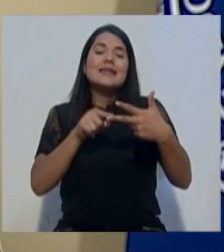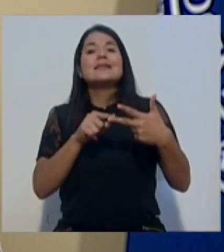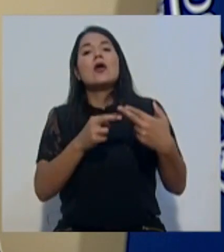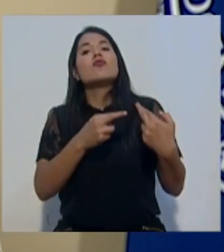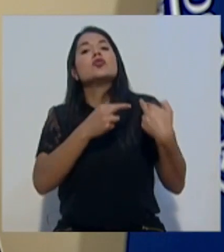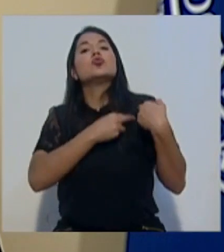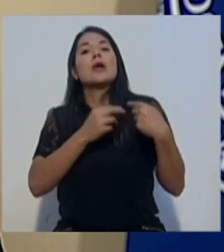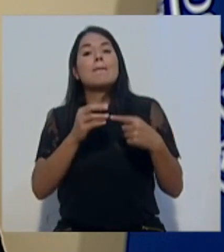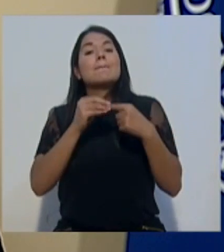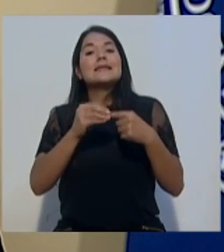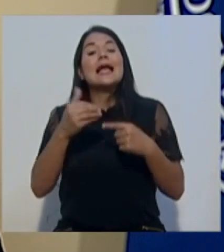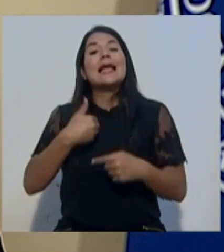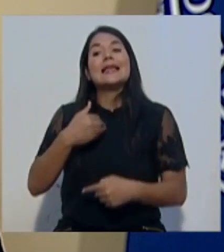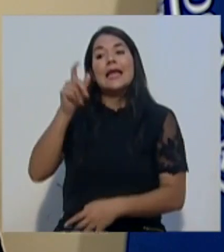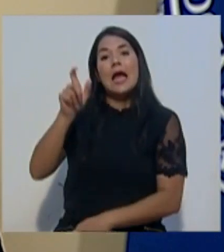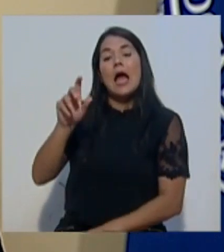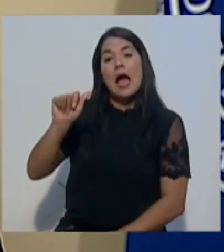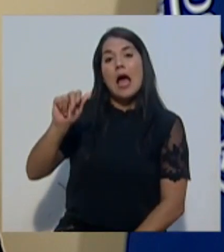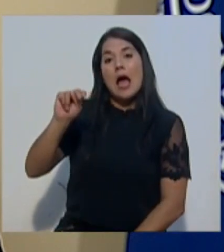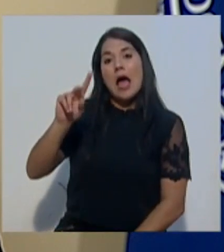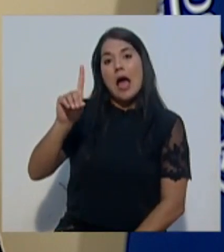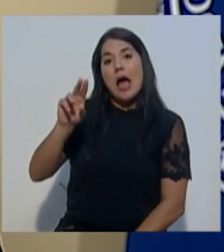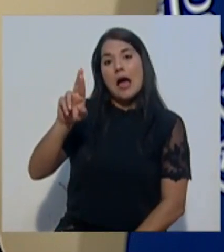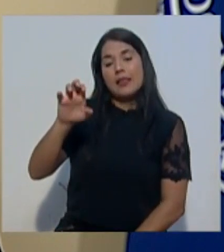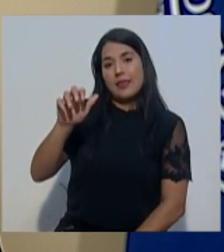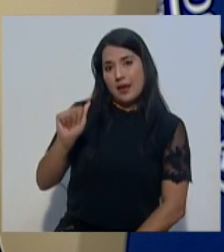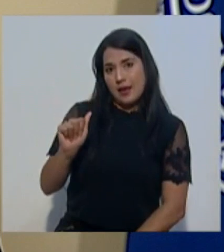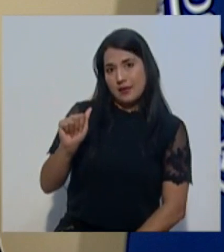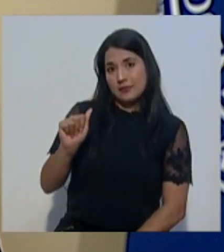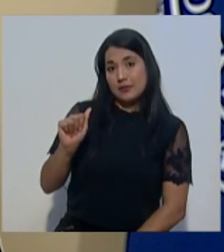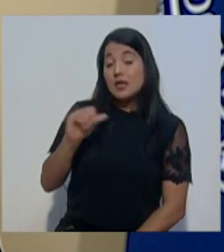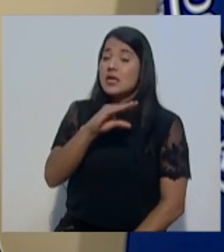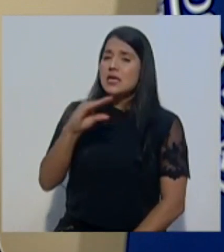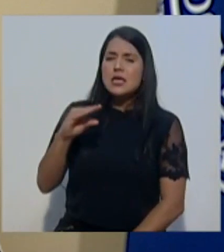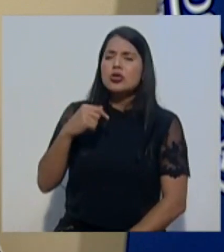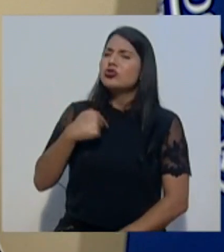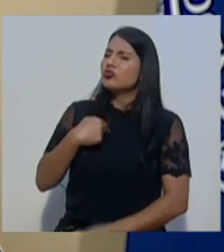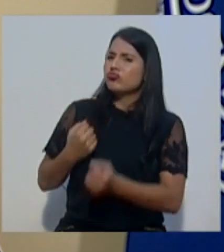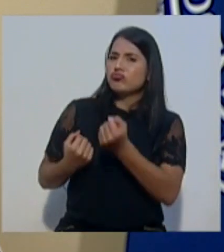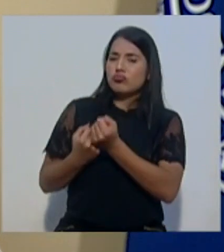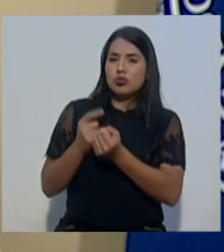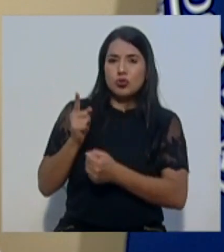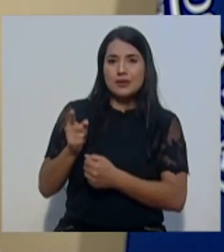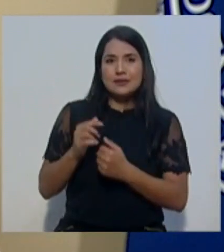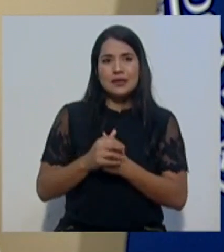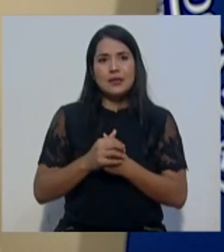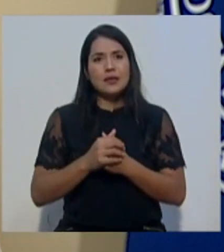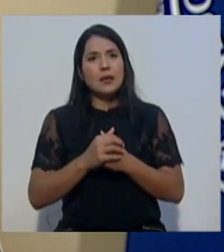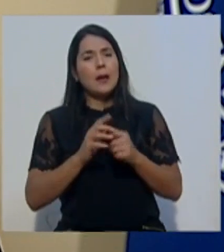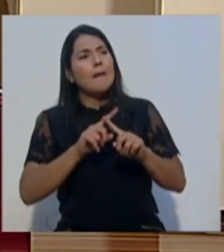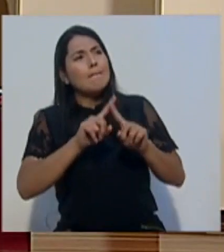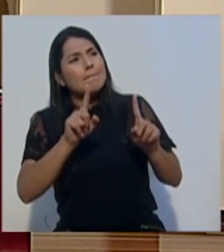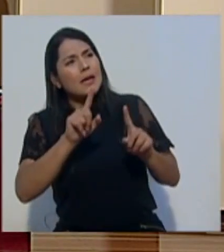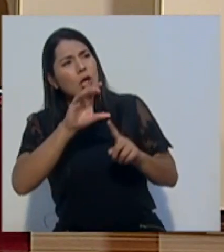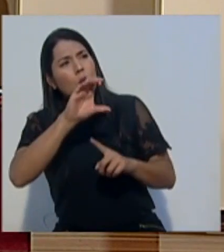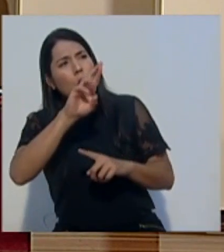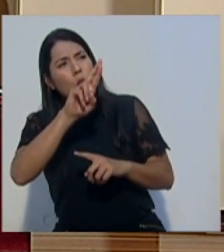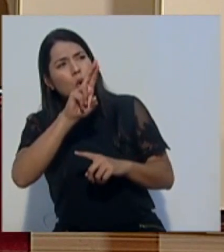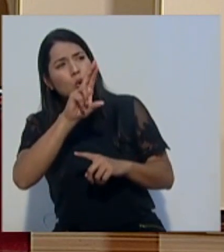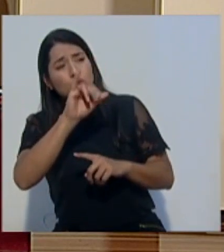de doña Andrea y para la cual contará con todo mi respaldo. Pero es un desastre, crucitas, perdón,